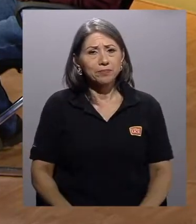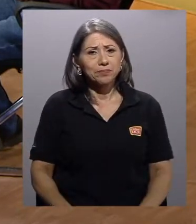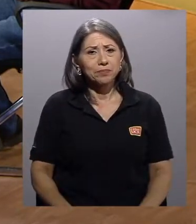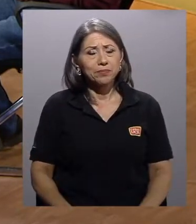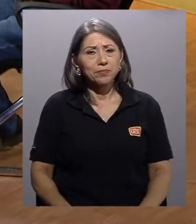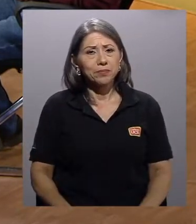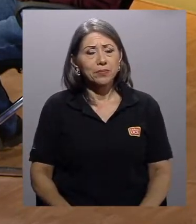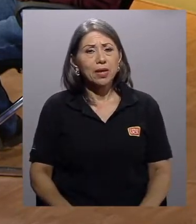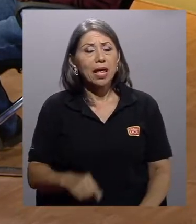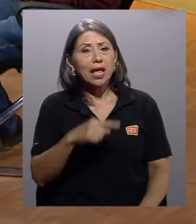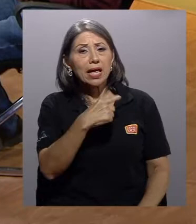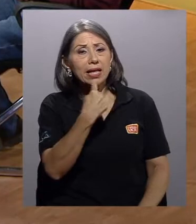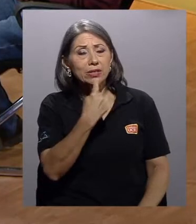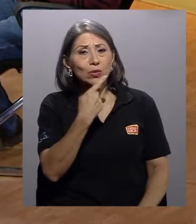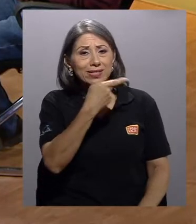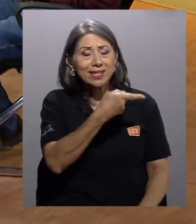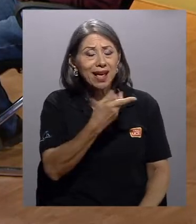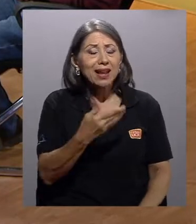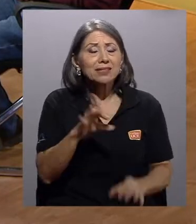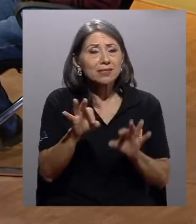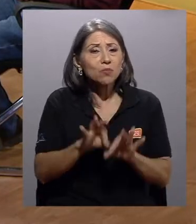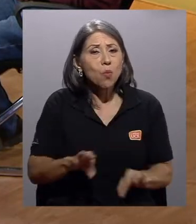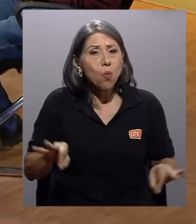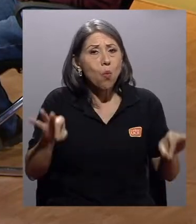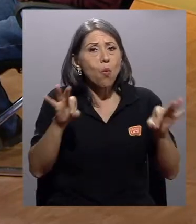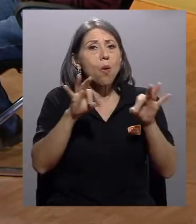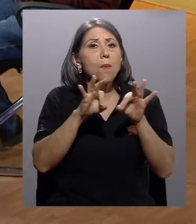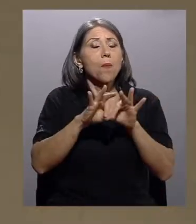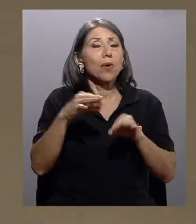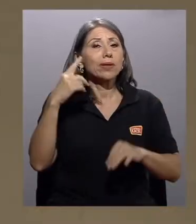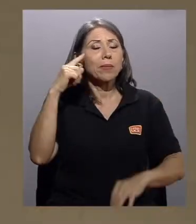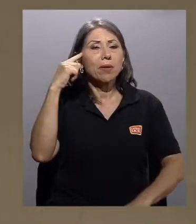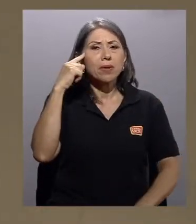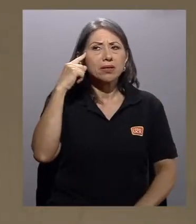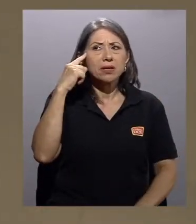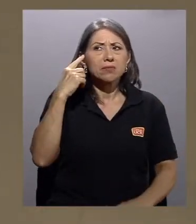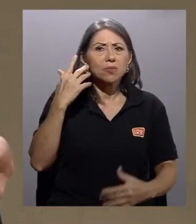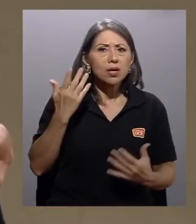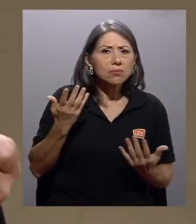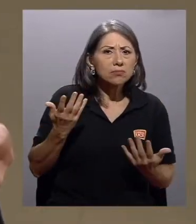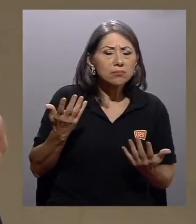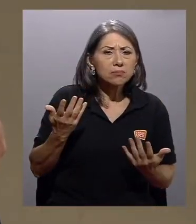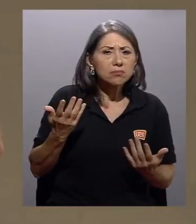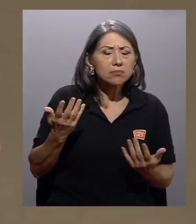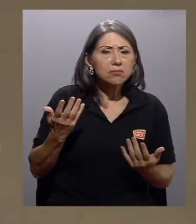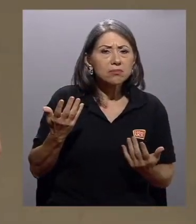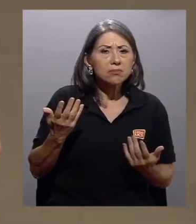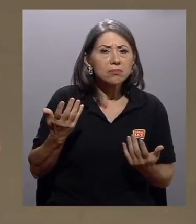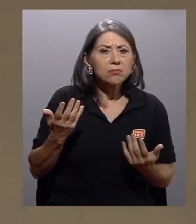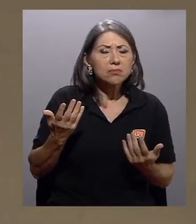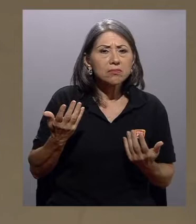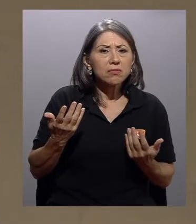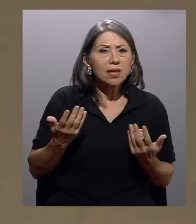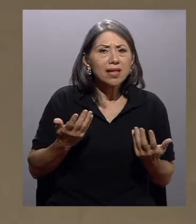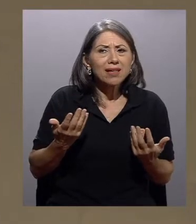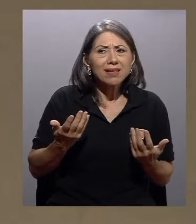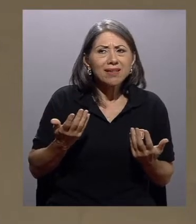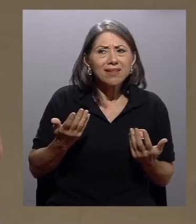esto que señalas a la hora de pensar, bueno, ¿qué se estaba